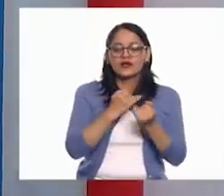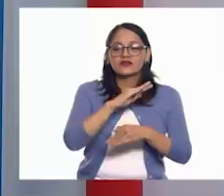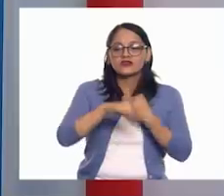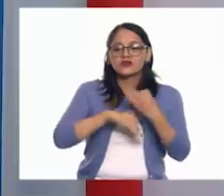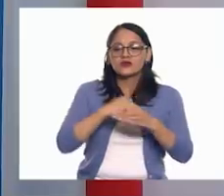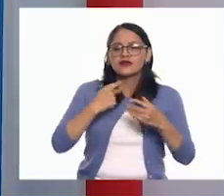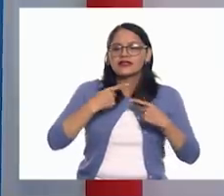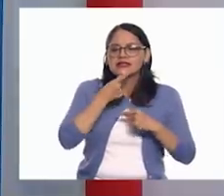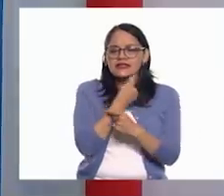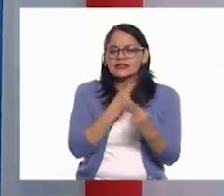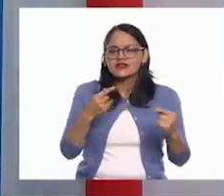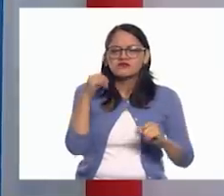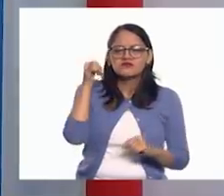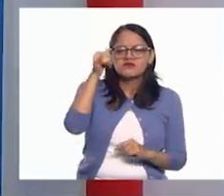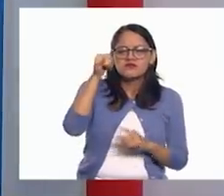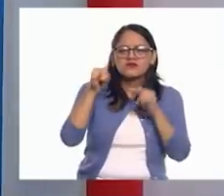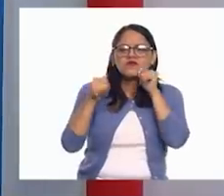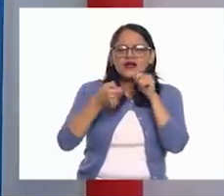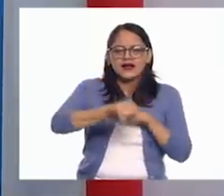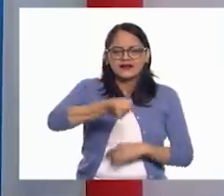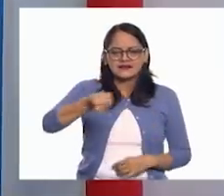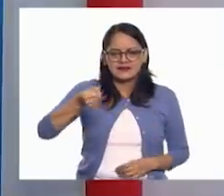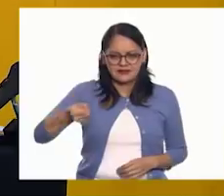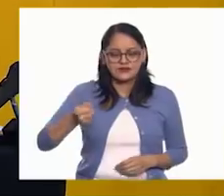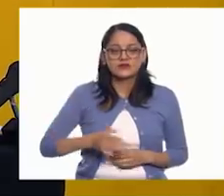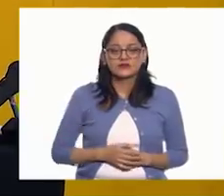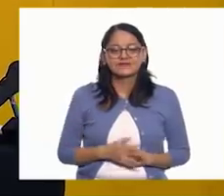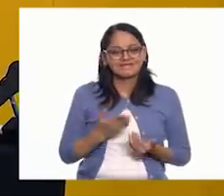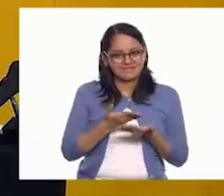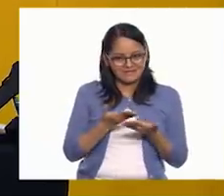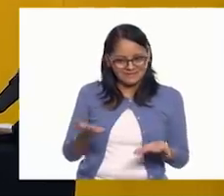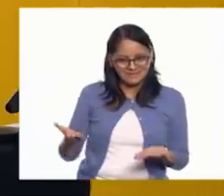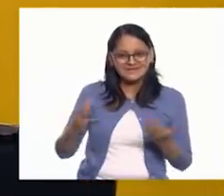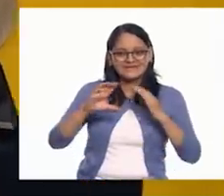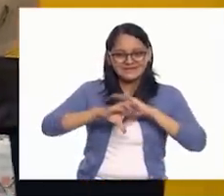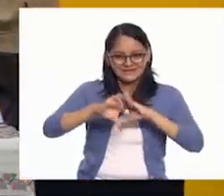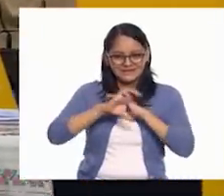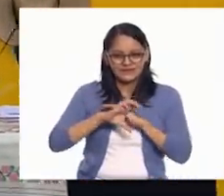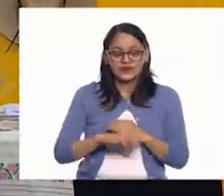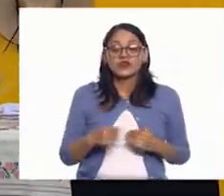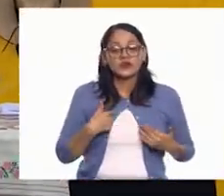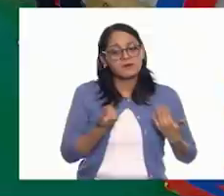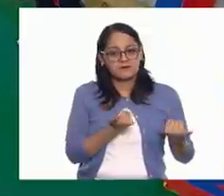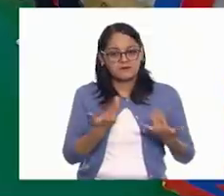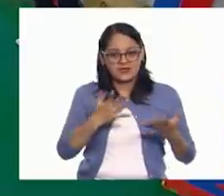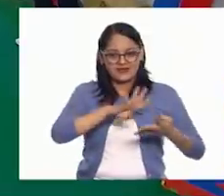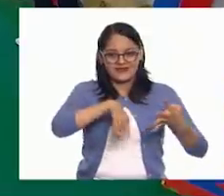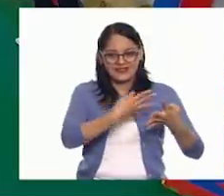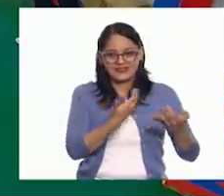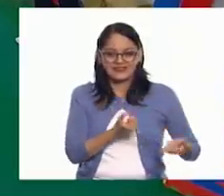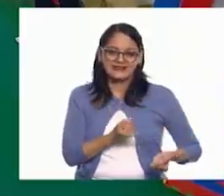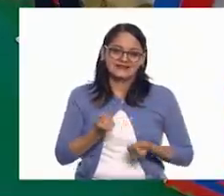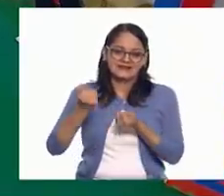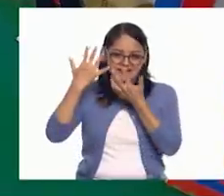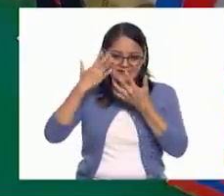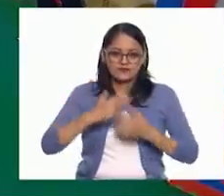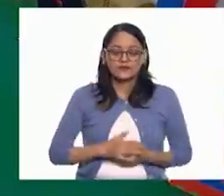distancia a todas las niñas y niños. Don Canta, adelante. Me llevo mi tarraya y